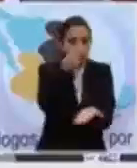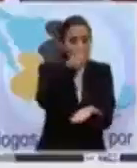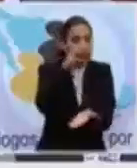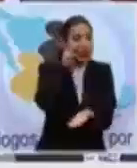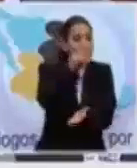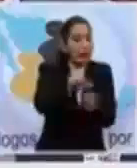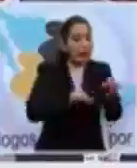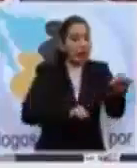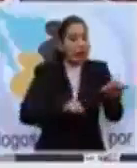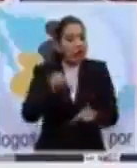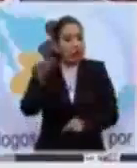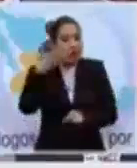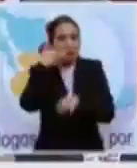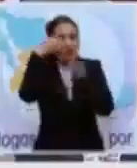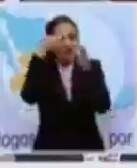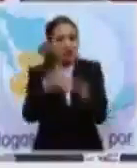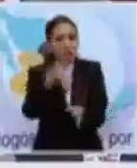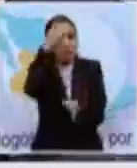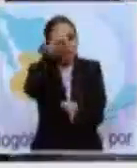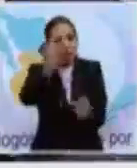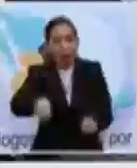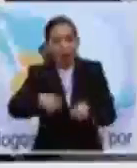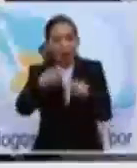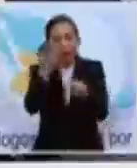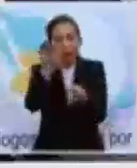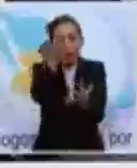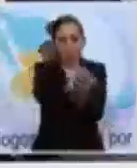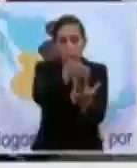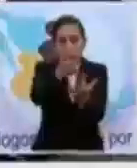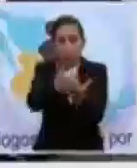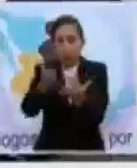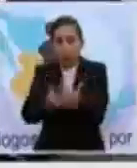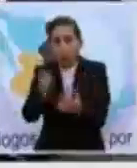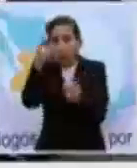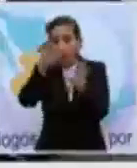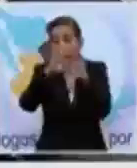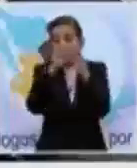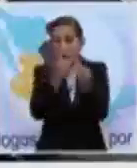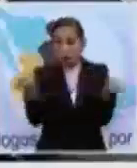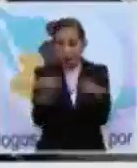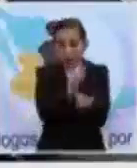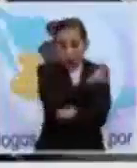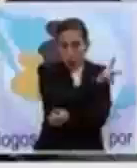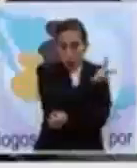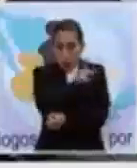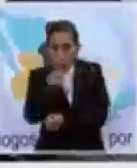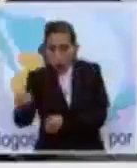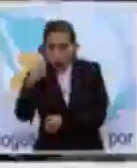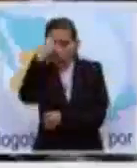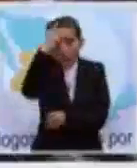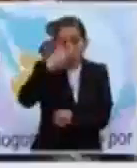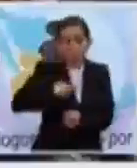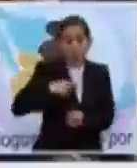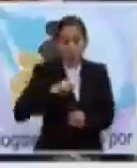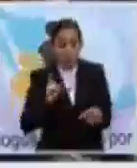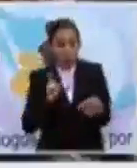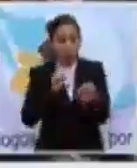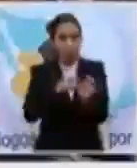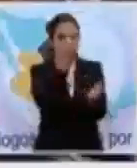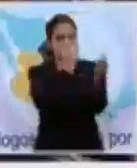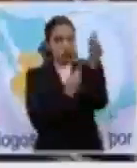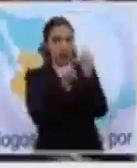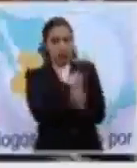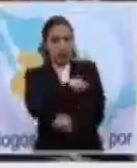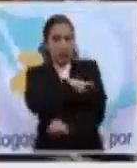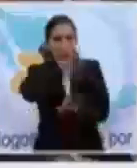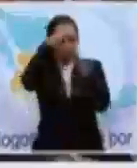plasme acciones estandarizadas para la asignación de recursos, una estrategia homogénea que permite y facilite al usuario atender su salud de